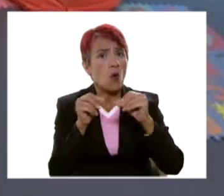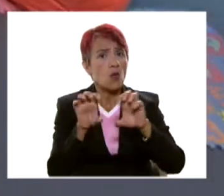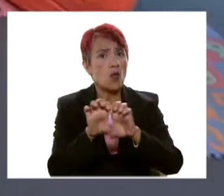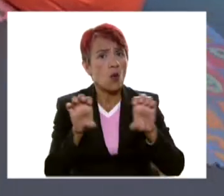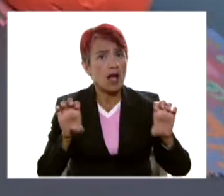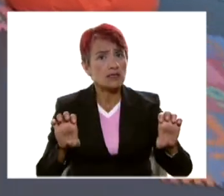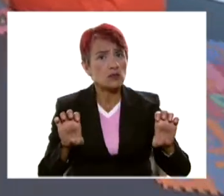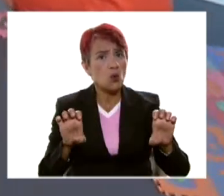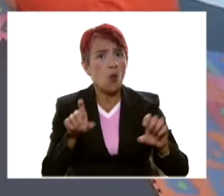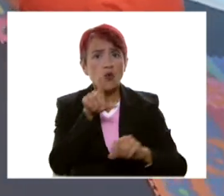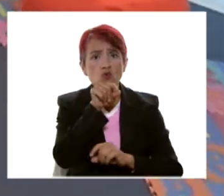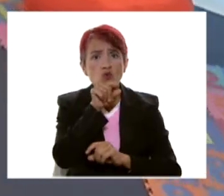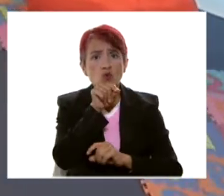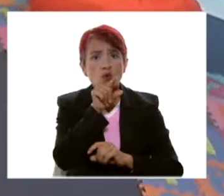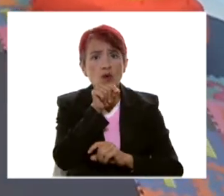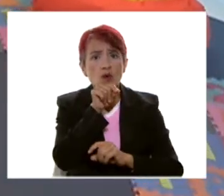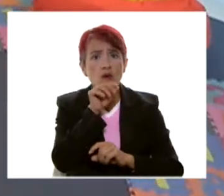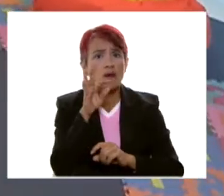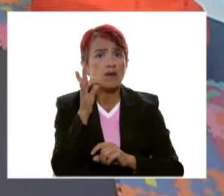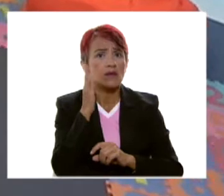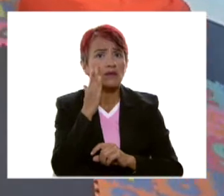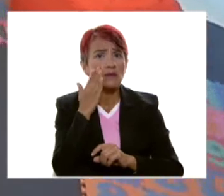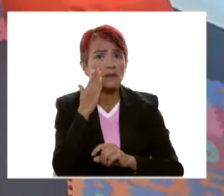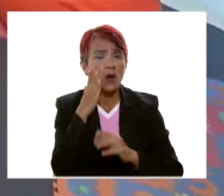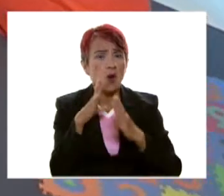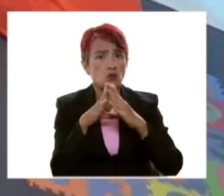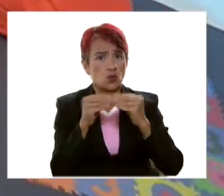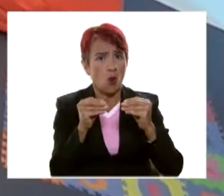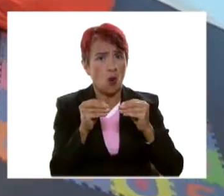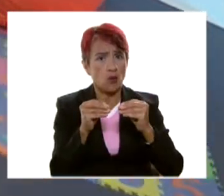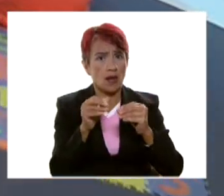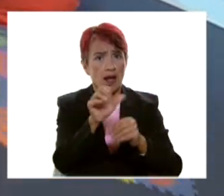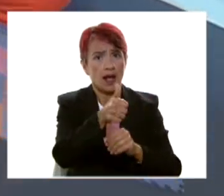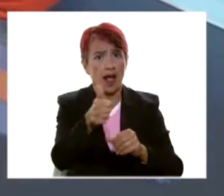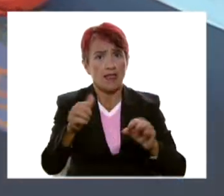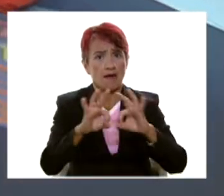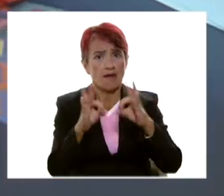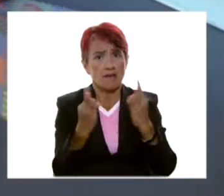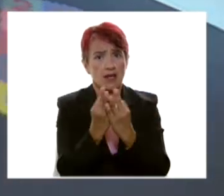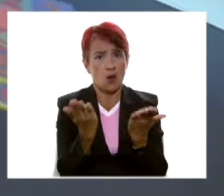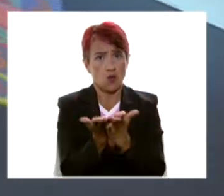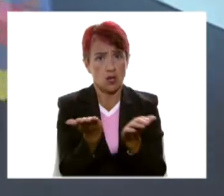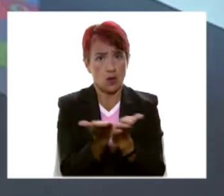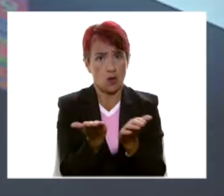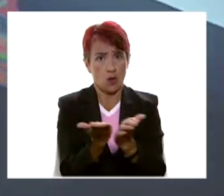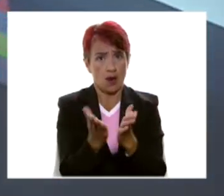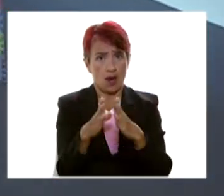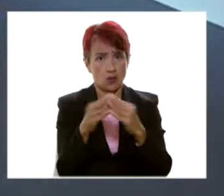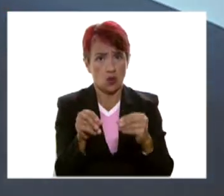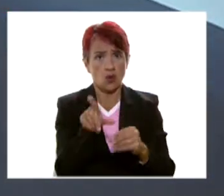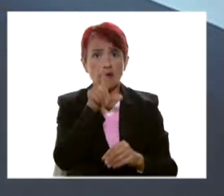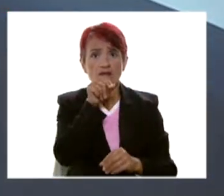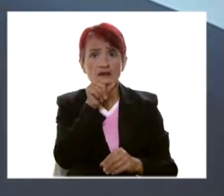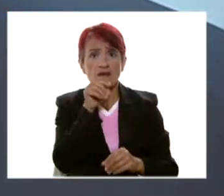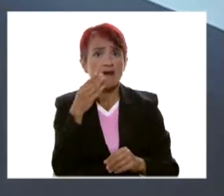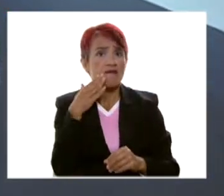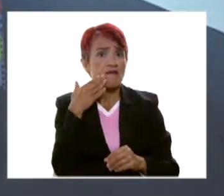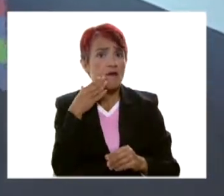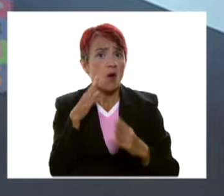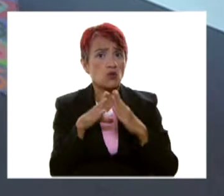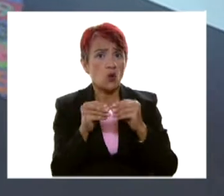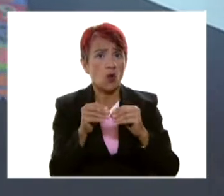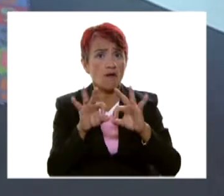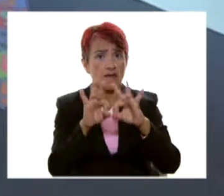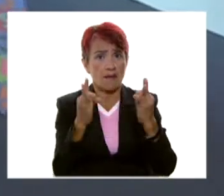@MPPeducación en Twitter, Instagram y Facebook, @Cada Familia Una Escuela en Instagram y en Facebook y